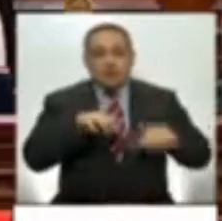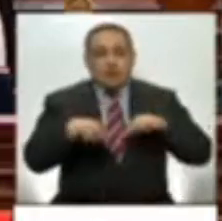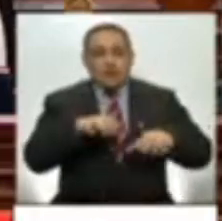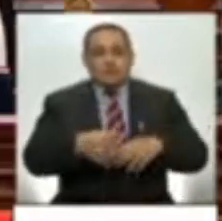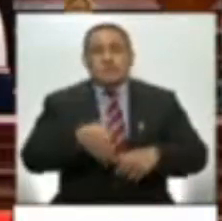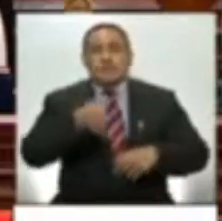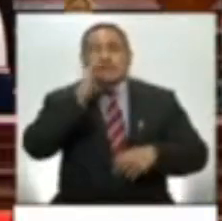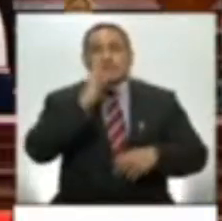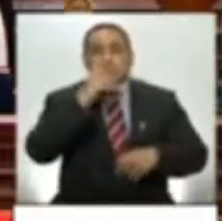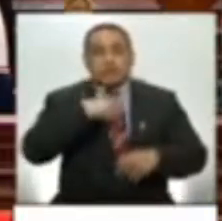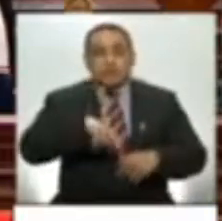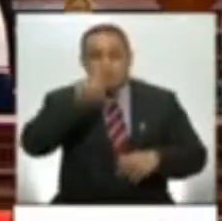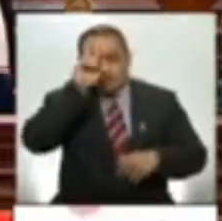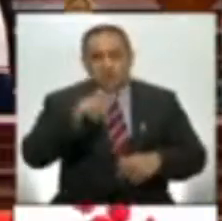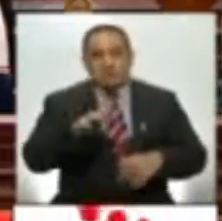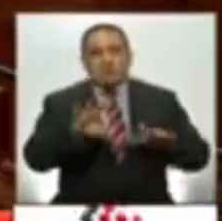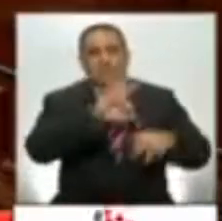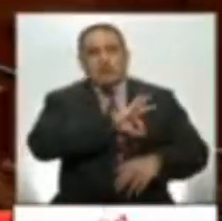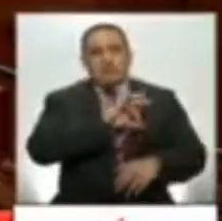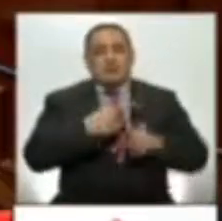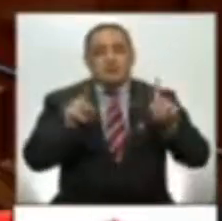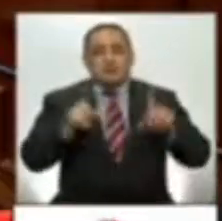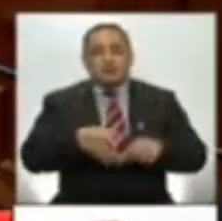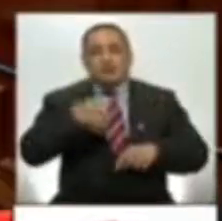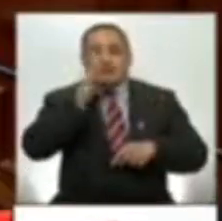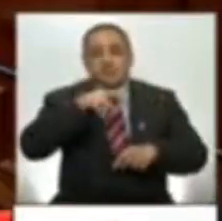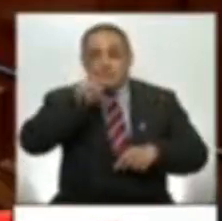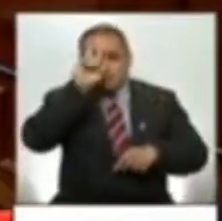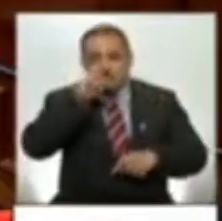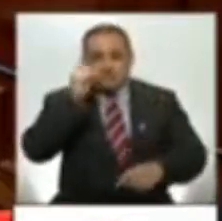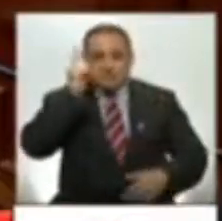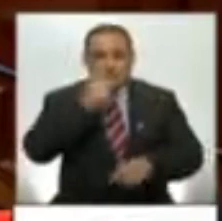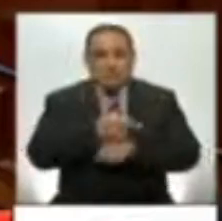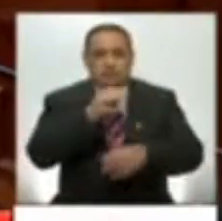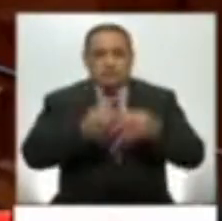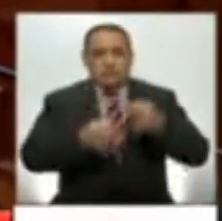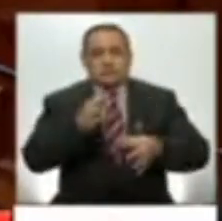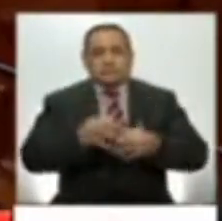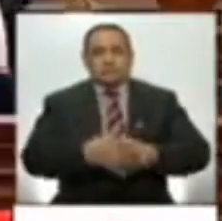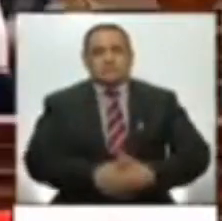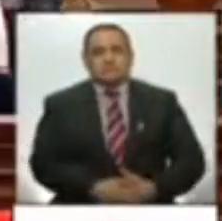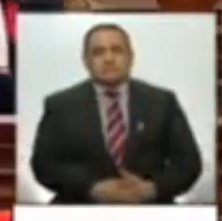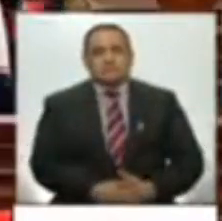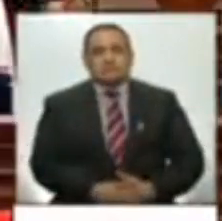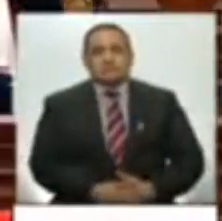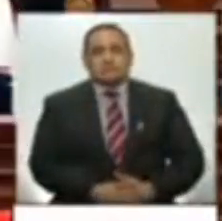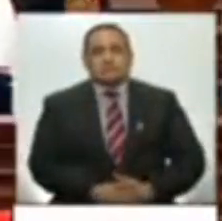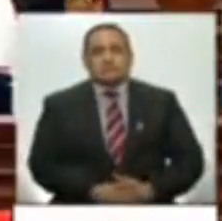que Dios y la patria lo premien, sino que él y la nación se lo demanden.